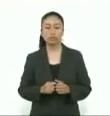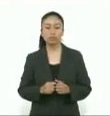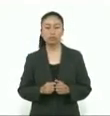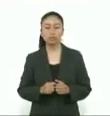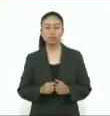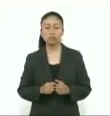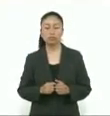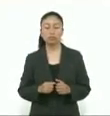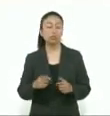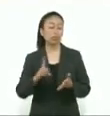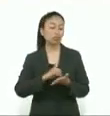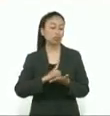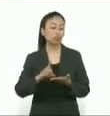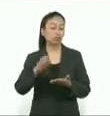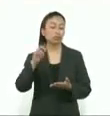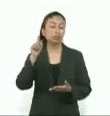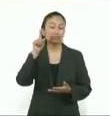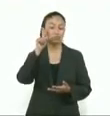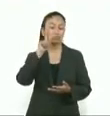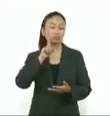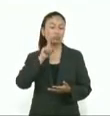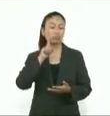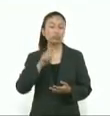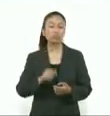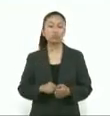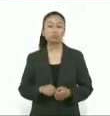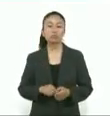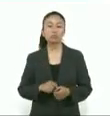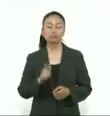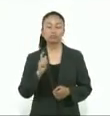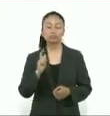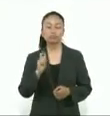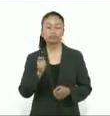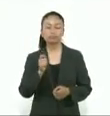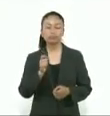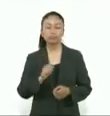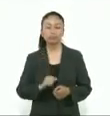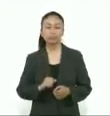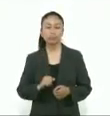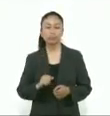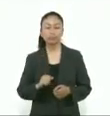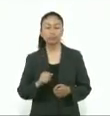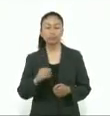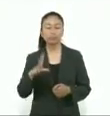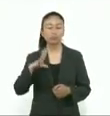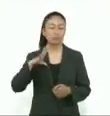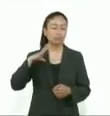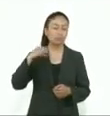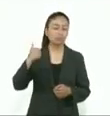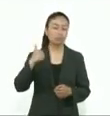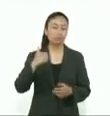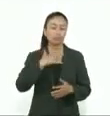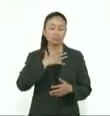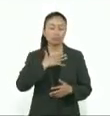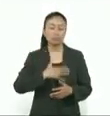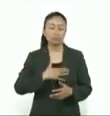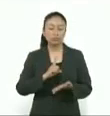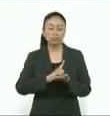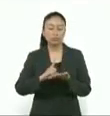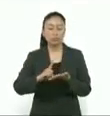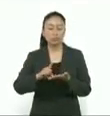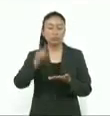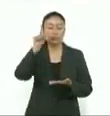Los derechos de las mujeres se inscriben en la lucha por la justicia. Los derechos de